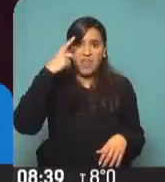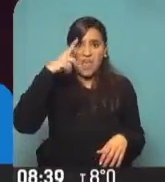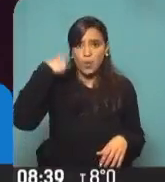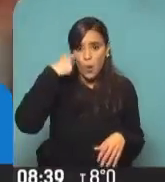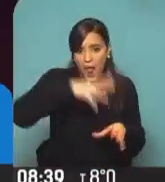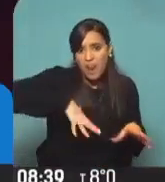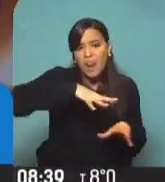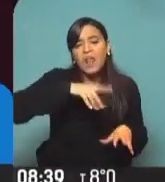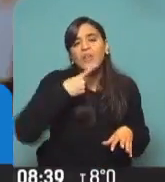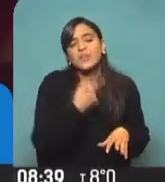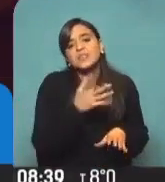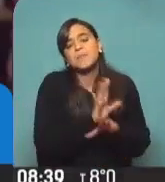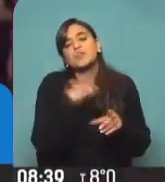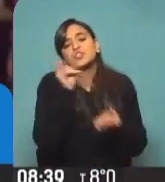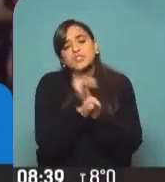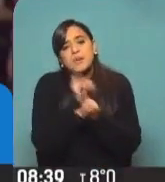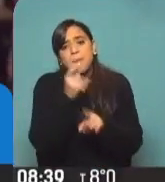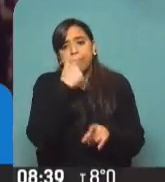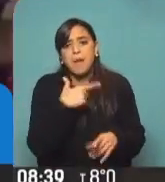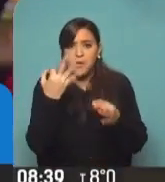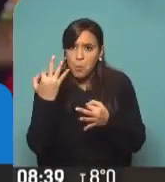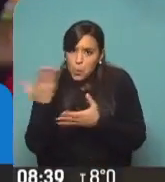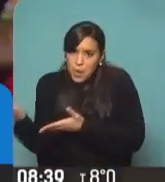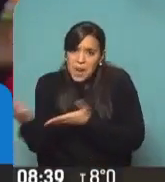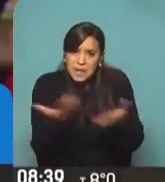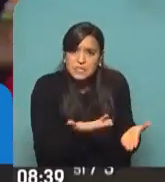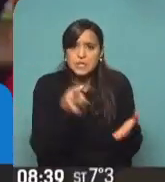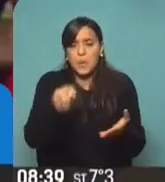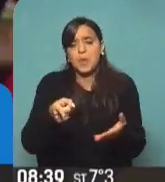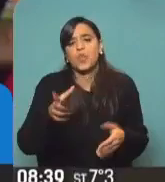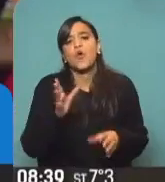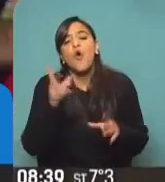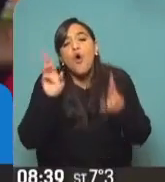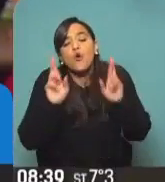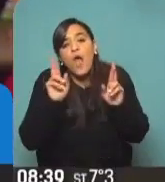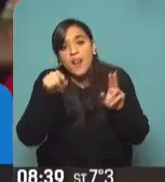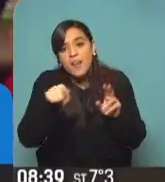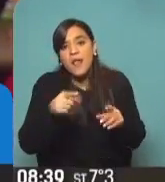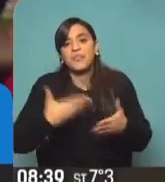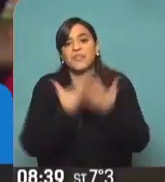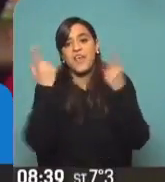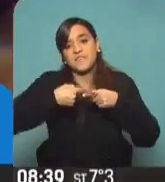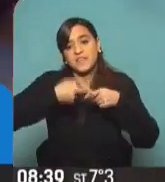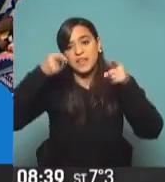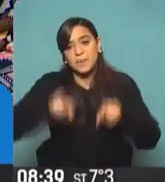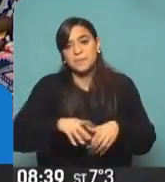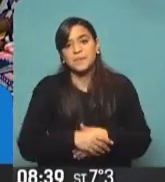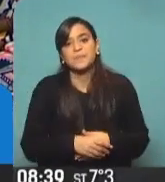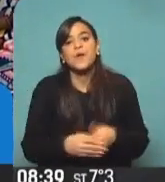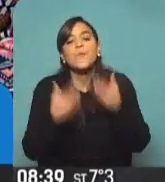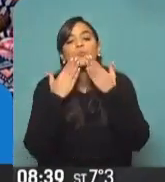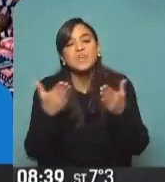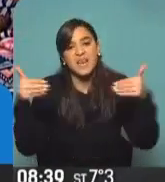la verdad es que el presidente macri siempre ha sido muy bien recibido en todas estas muestras así que esperamos que sea un día de fiesta también ministros